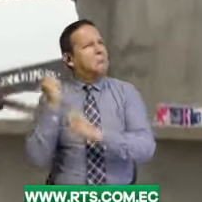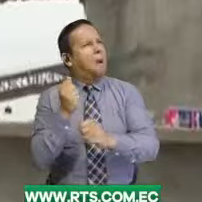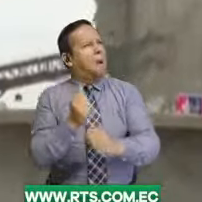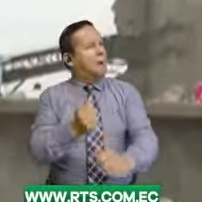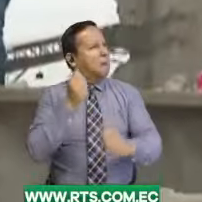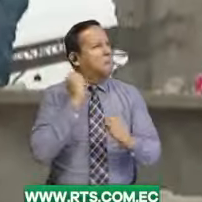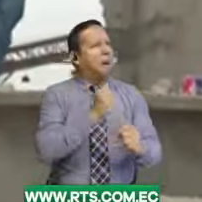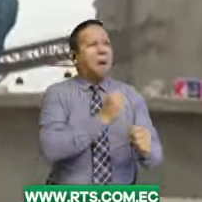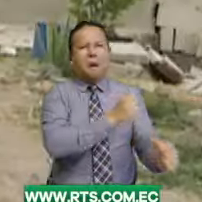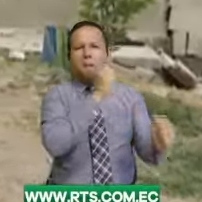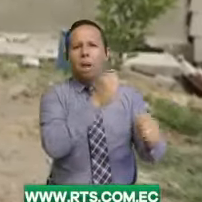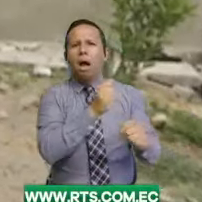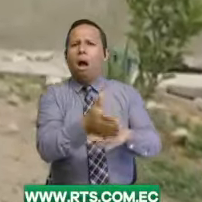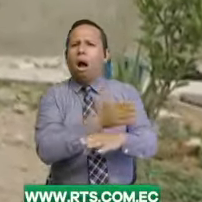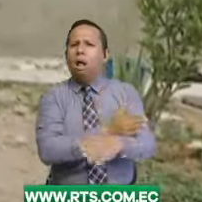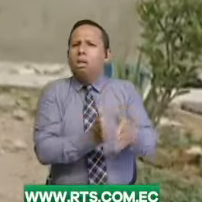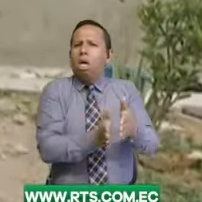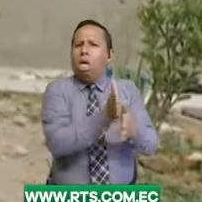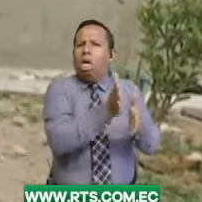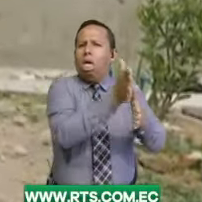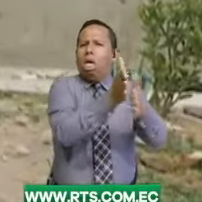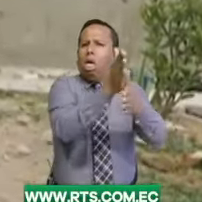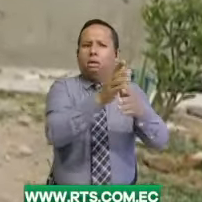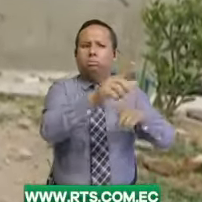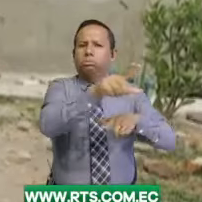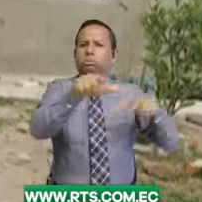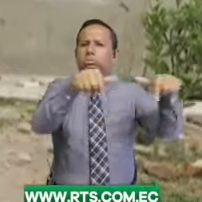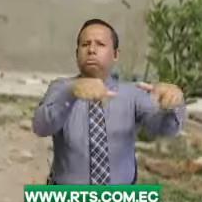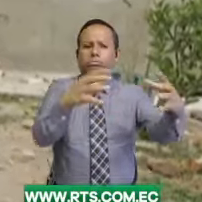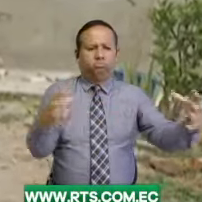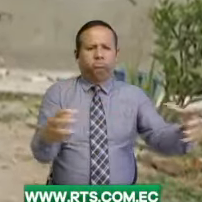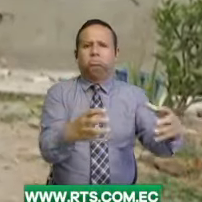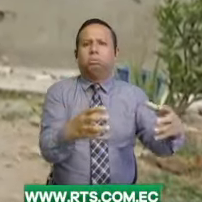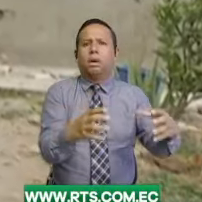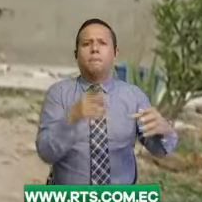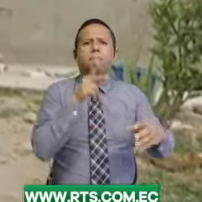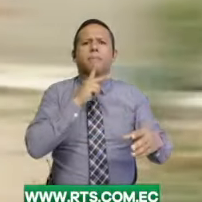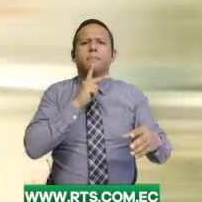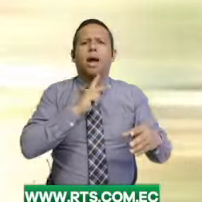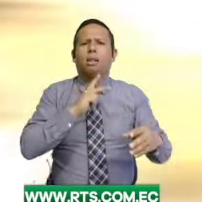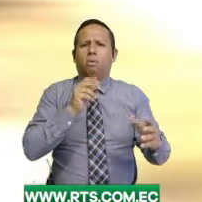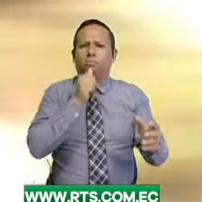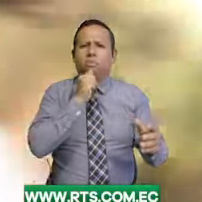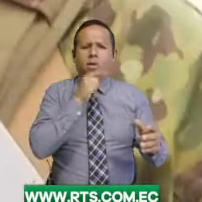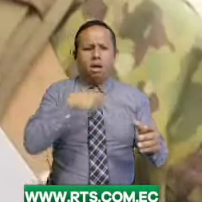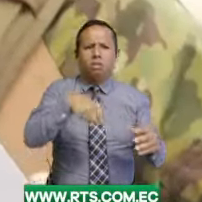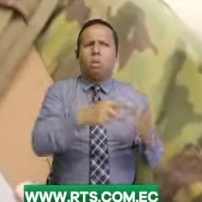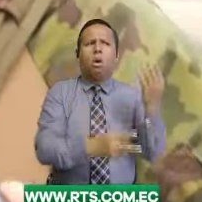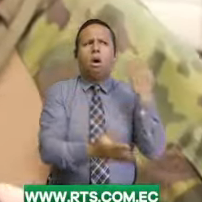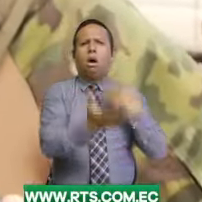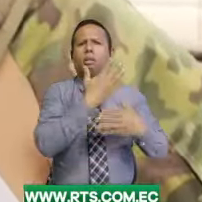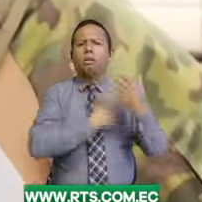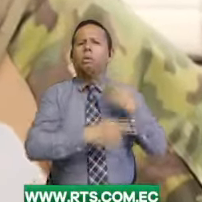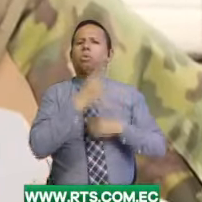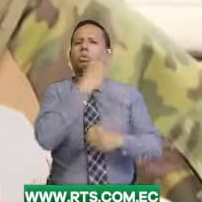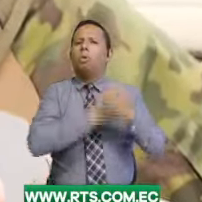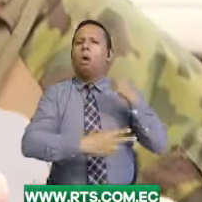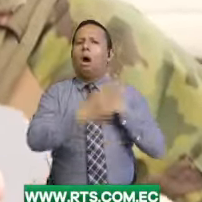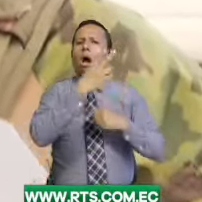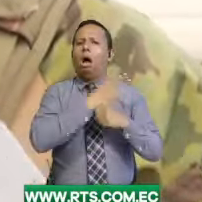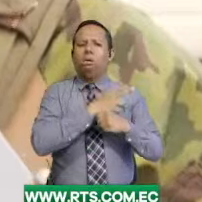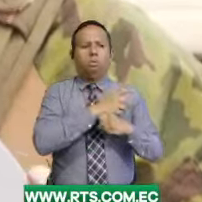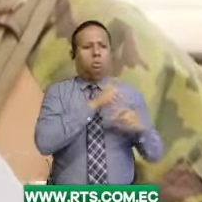en ese lugar. Se trata de un terreno privado, invadido hace 2 años. Todos los que son invasiones tienen